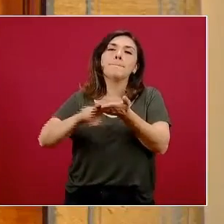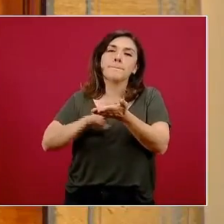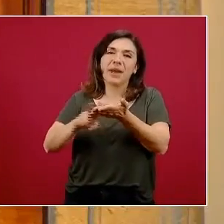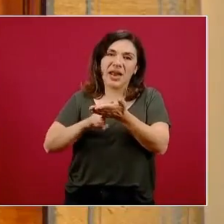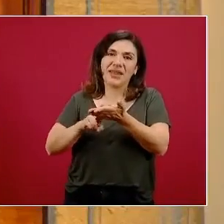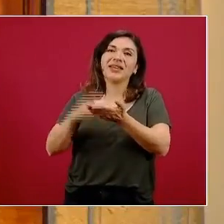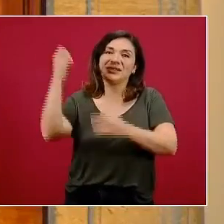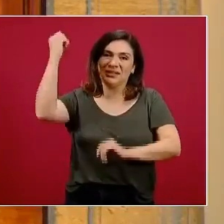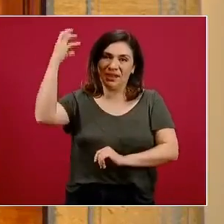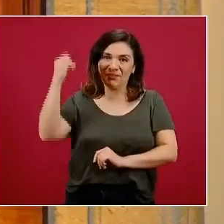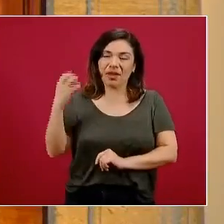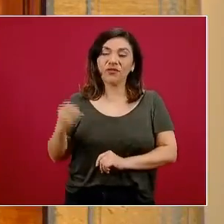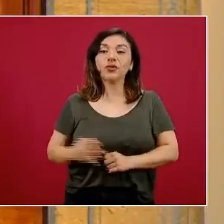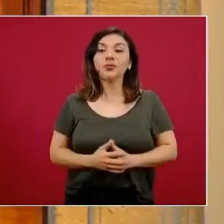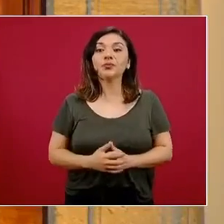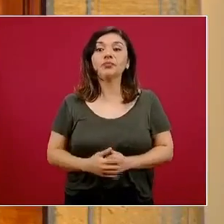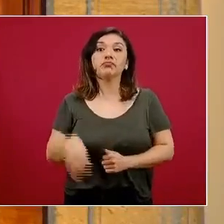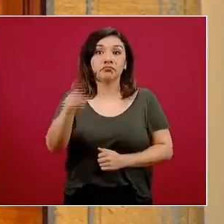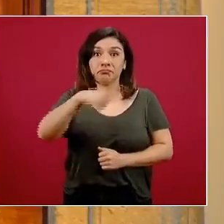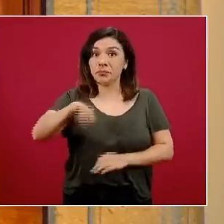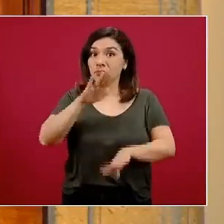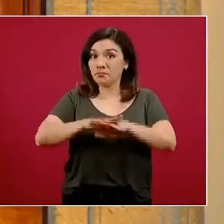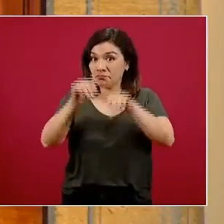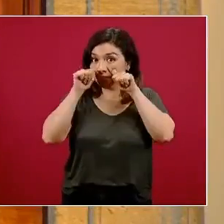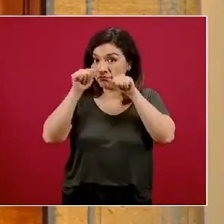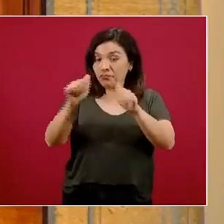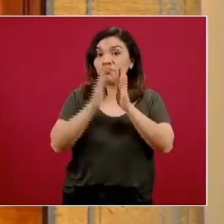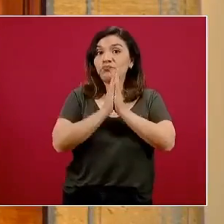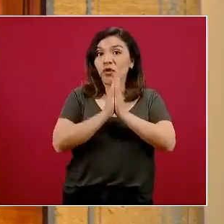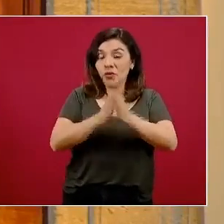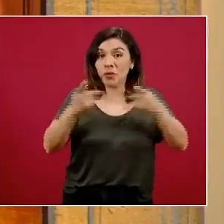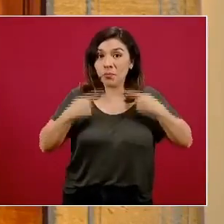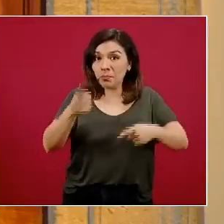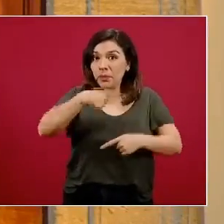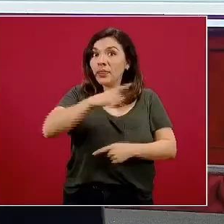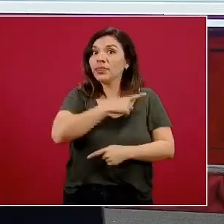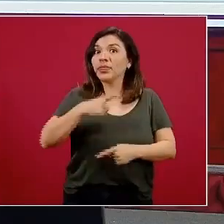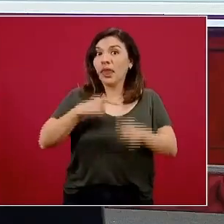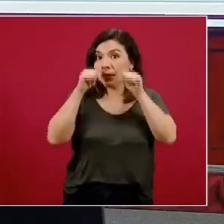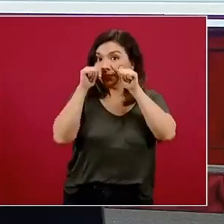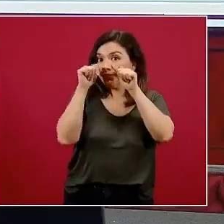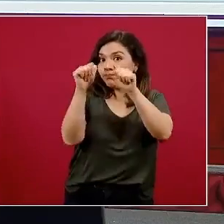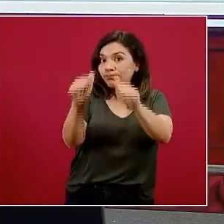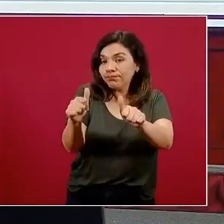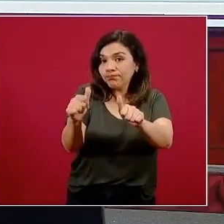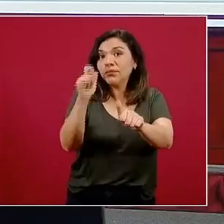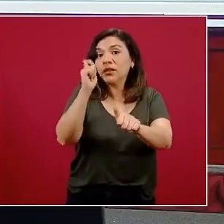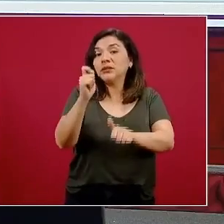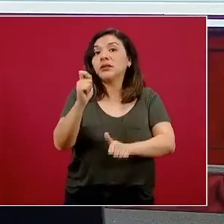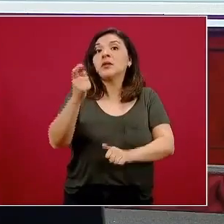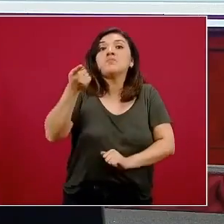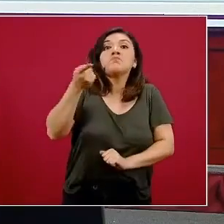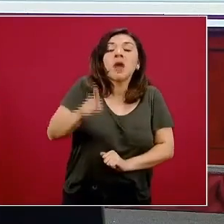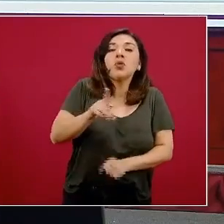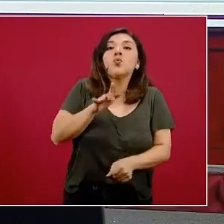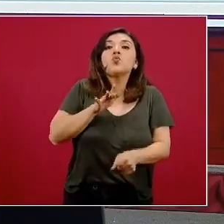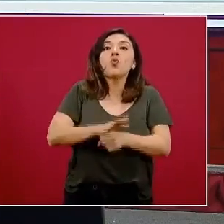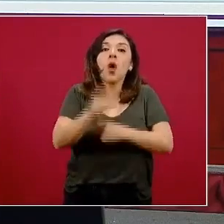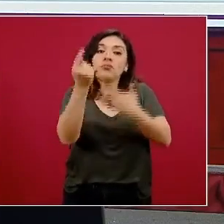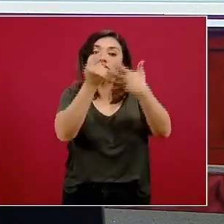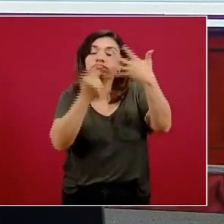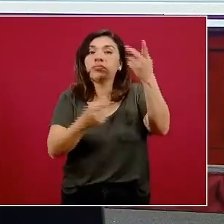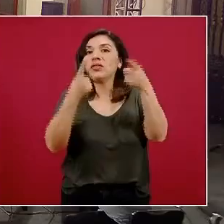color verde. Entonces, muy atentos, les pedimos a la población que esté muy atenta de las indicaciones, las